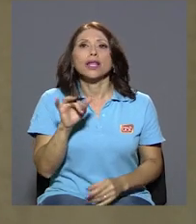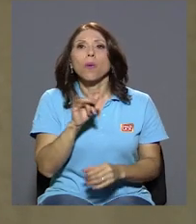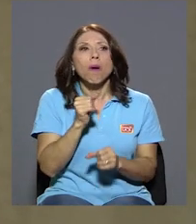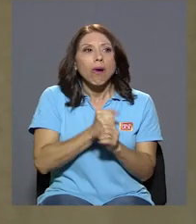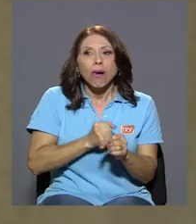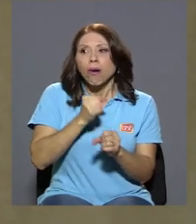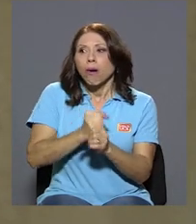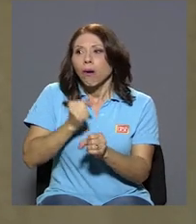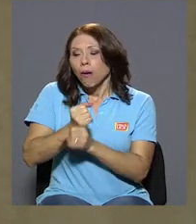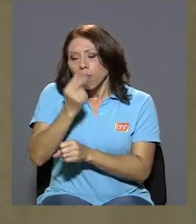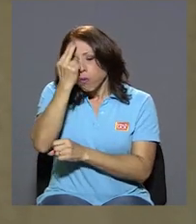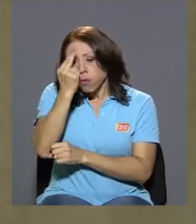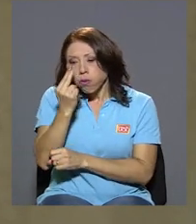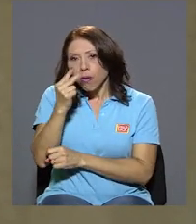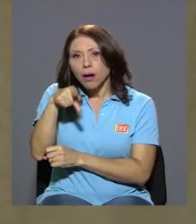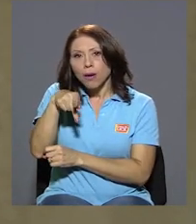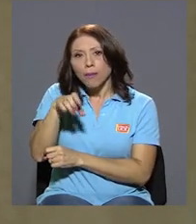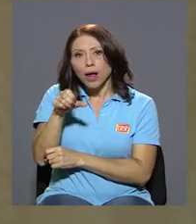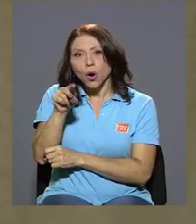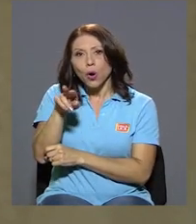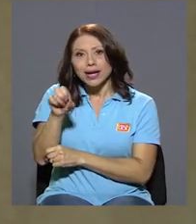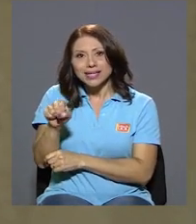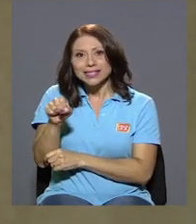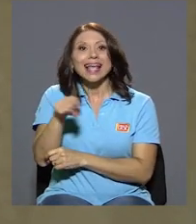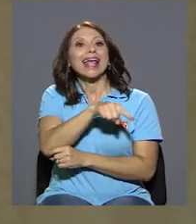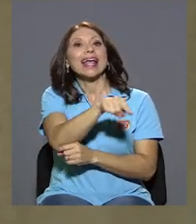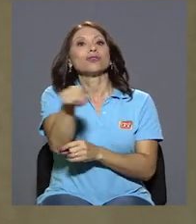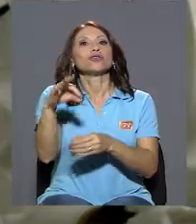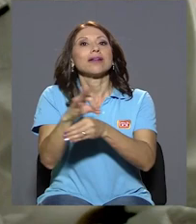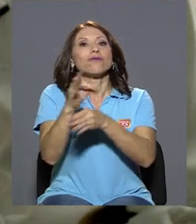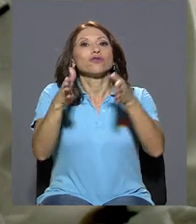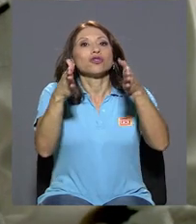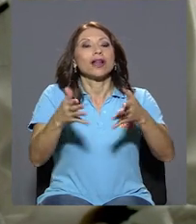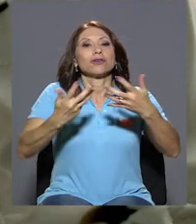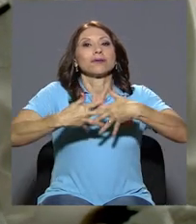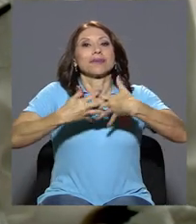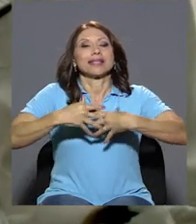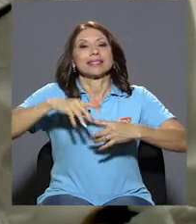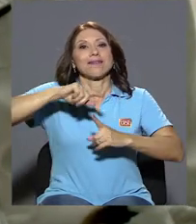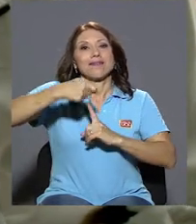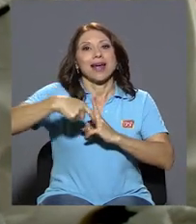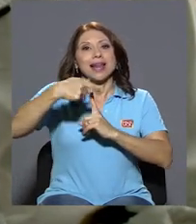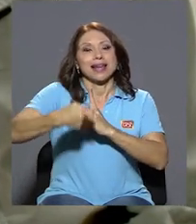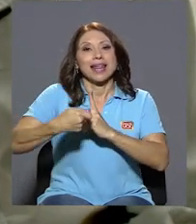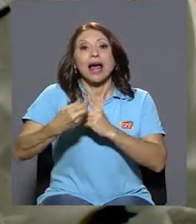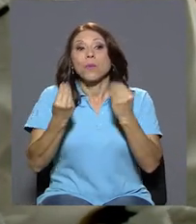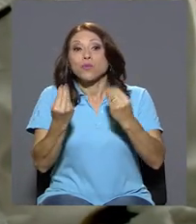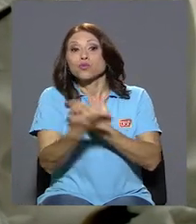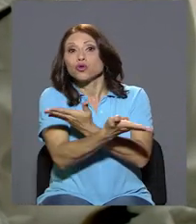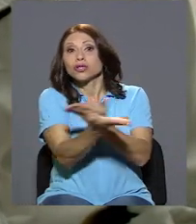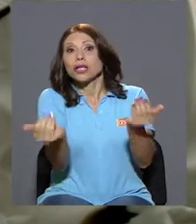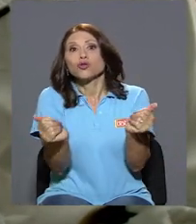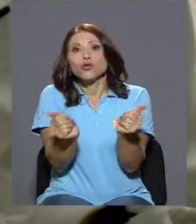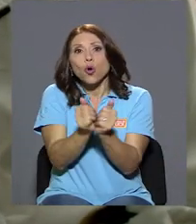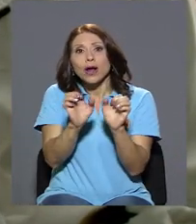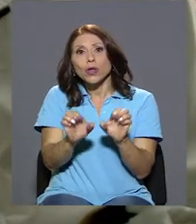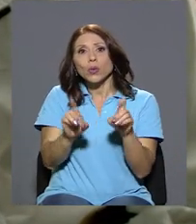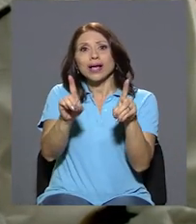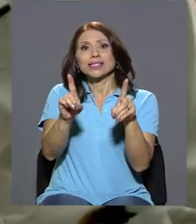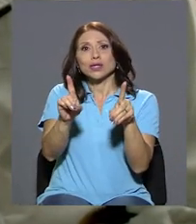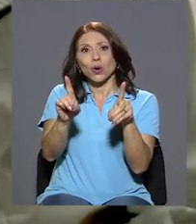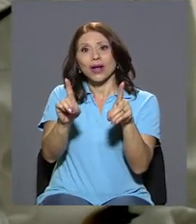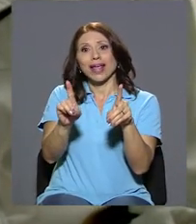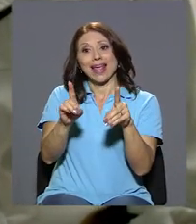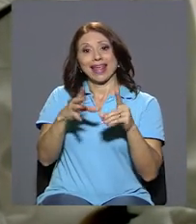sino que eran los funcionarios de la empresa bananera muchos de ellos con una formación que la propia